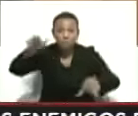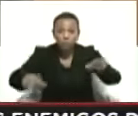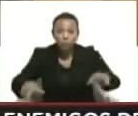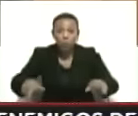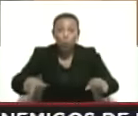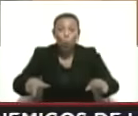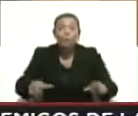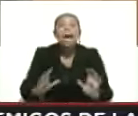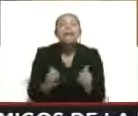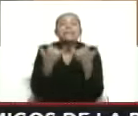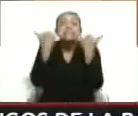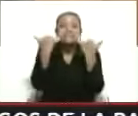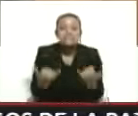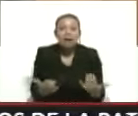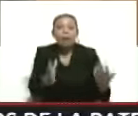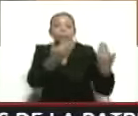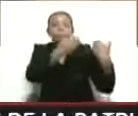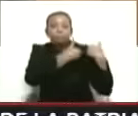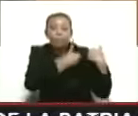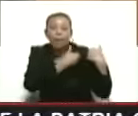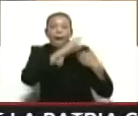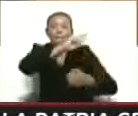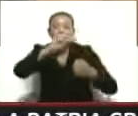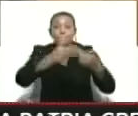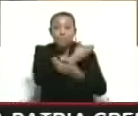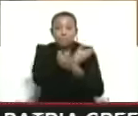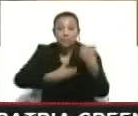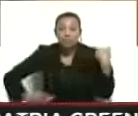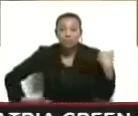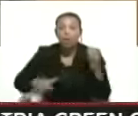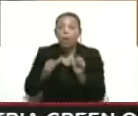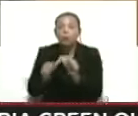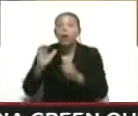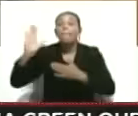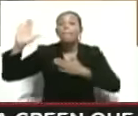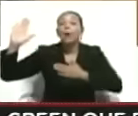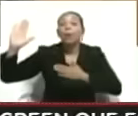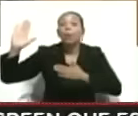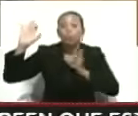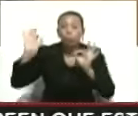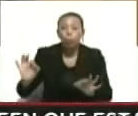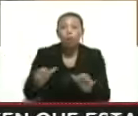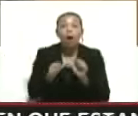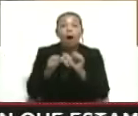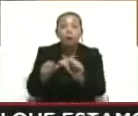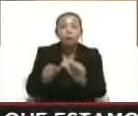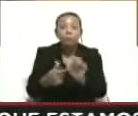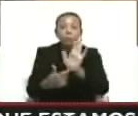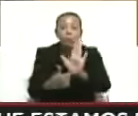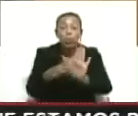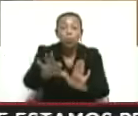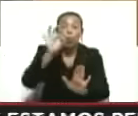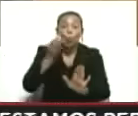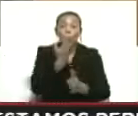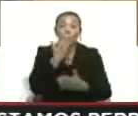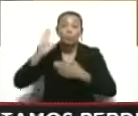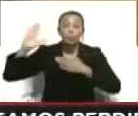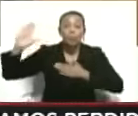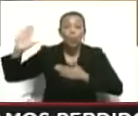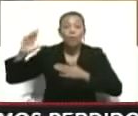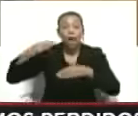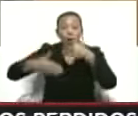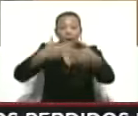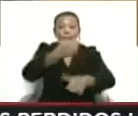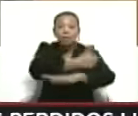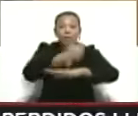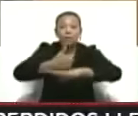tomar posesión de sus cargos. El presidente prestará juramento y a continuación tomará juramento el resto de la